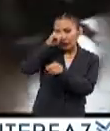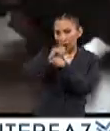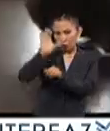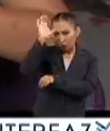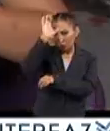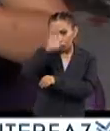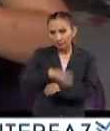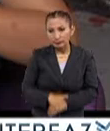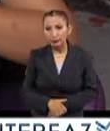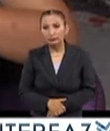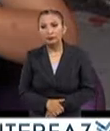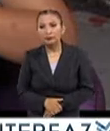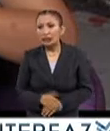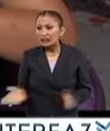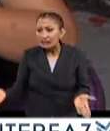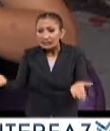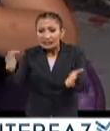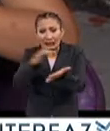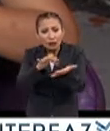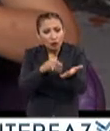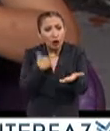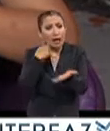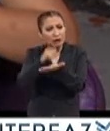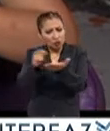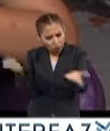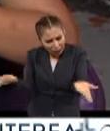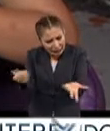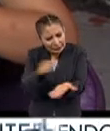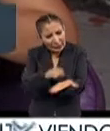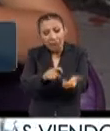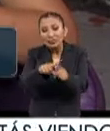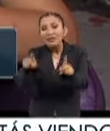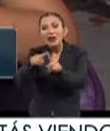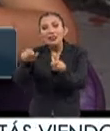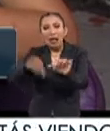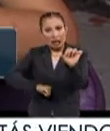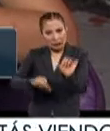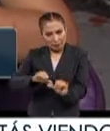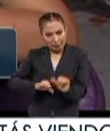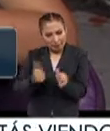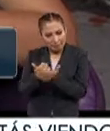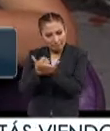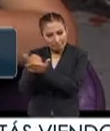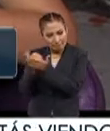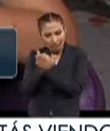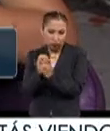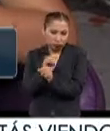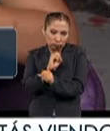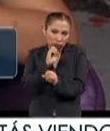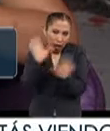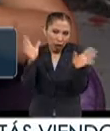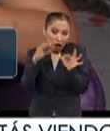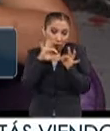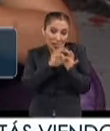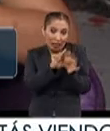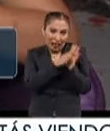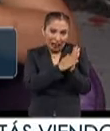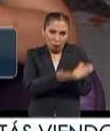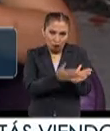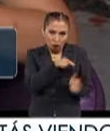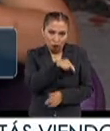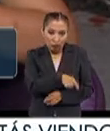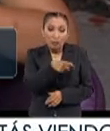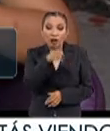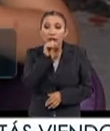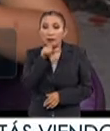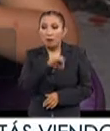de Cultura. Fomentar la lectura, también la escritura a través de diferentes actividades que naturalmente están ligadas al libro,